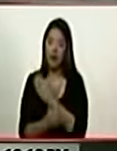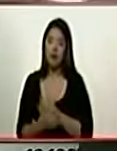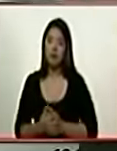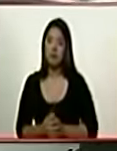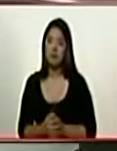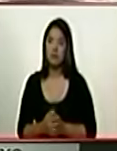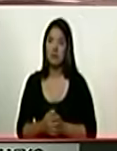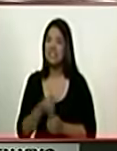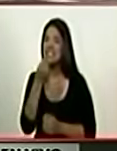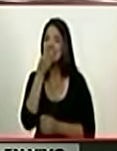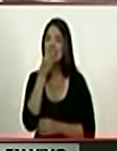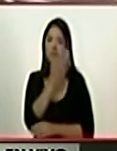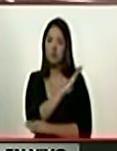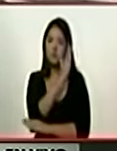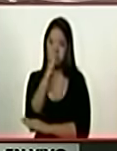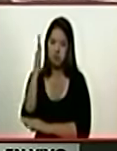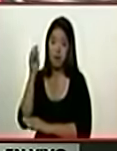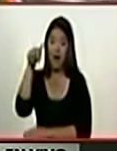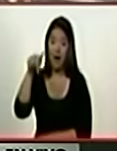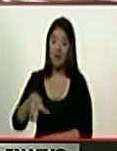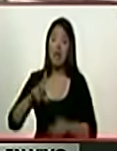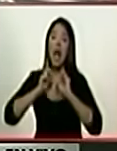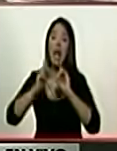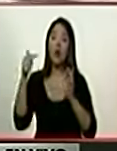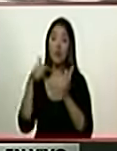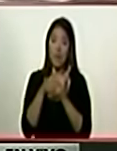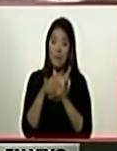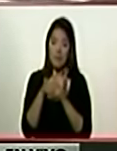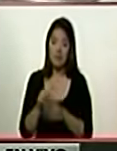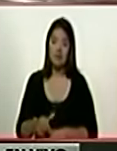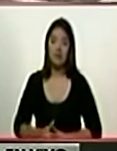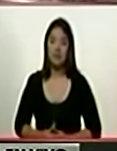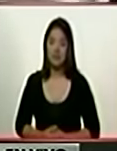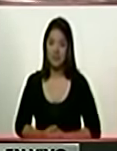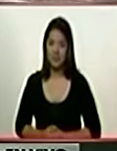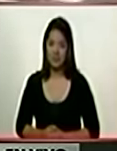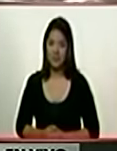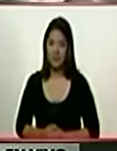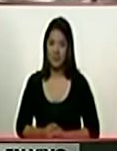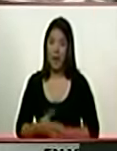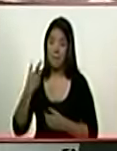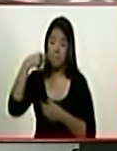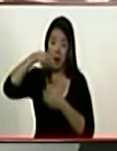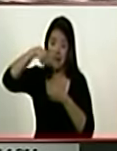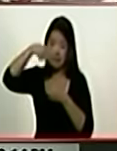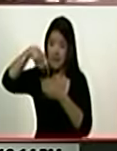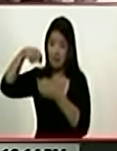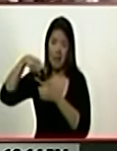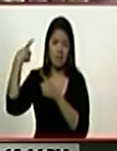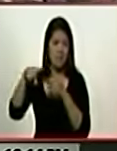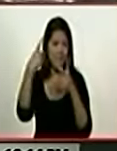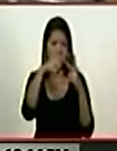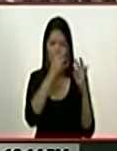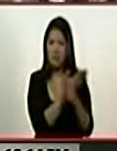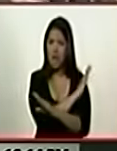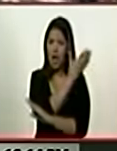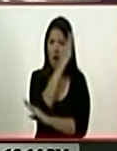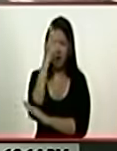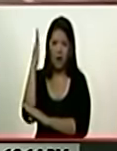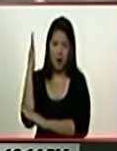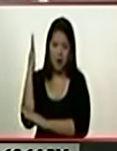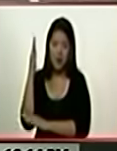verdes se instalará acá en la Cota 1000 para la siembra de especies vegetales de todo tipo bajo